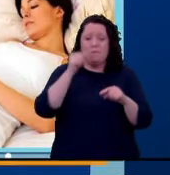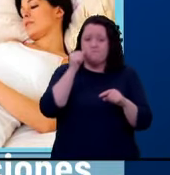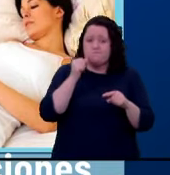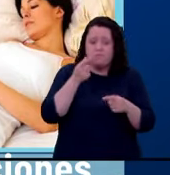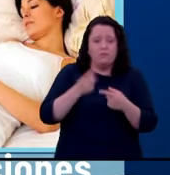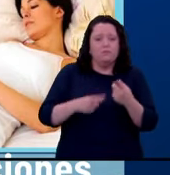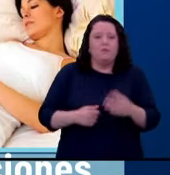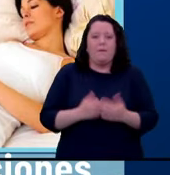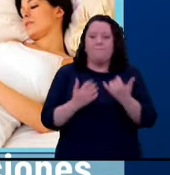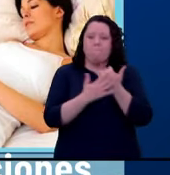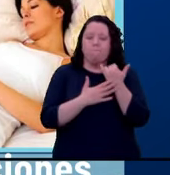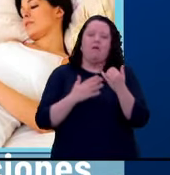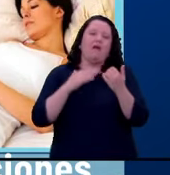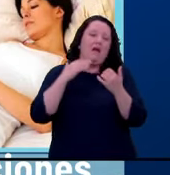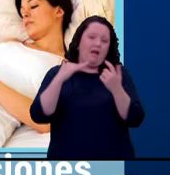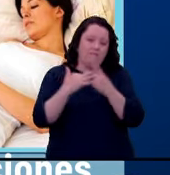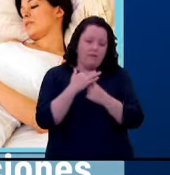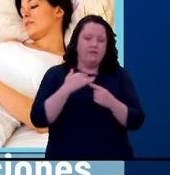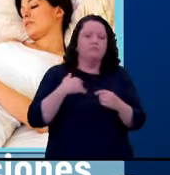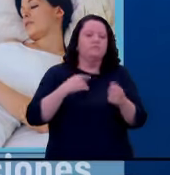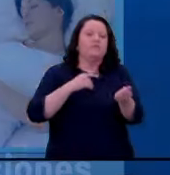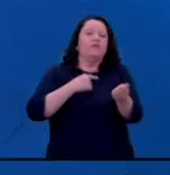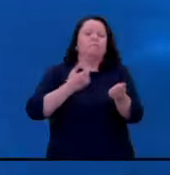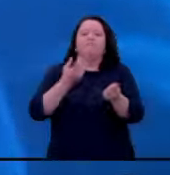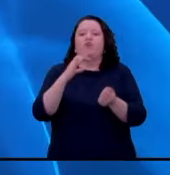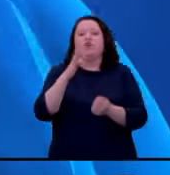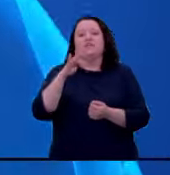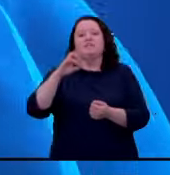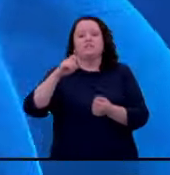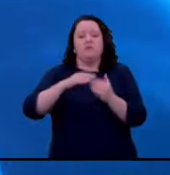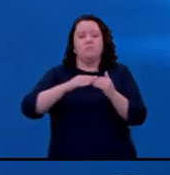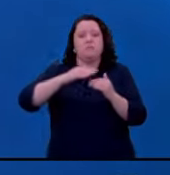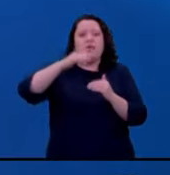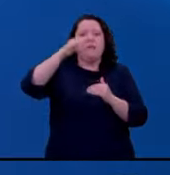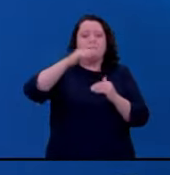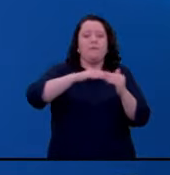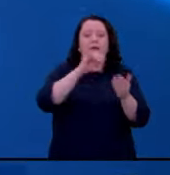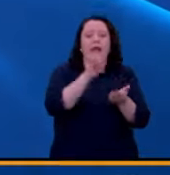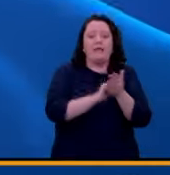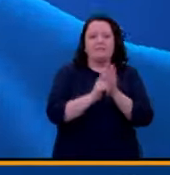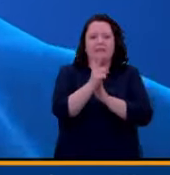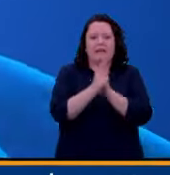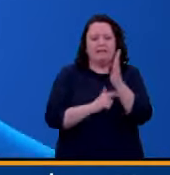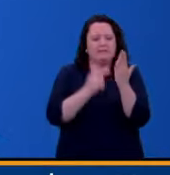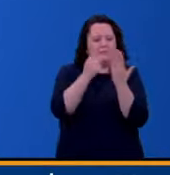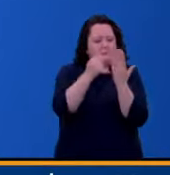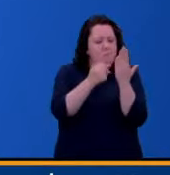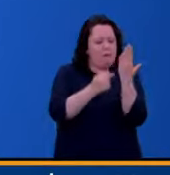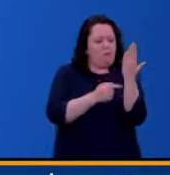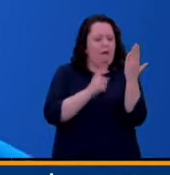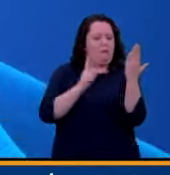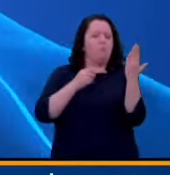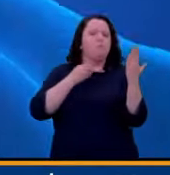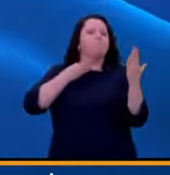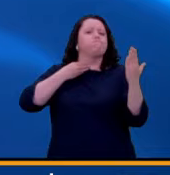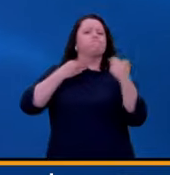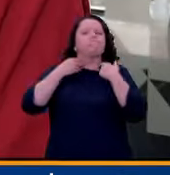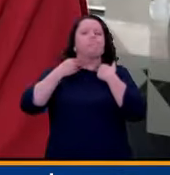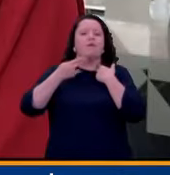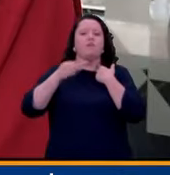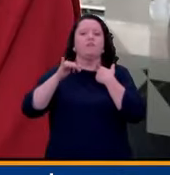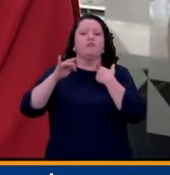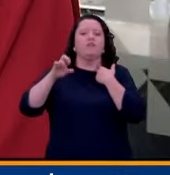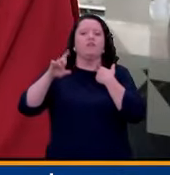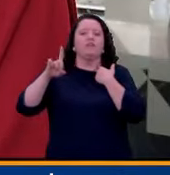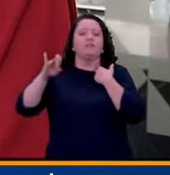menstruales colesterol alto entre muchos otros hacen parte del listado de síntomas causados por el hipotiroidismo la